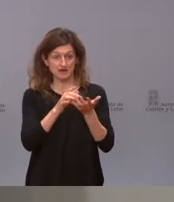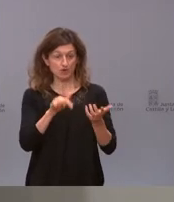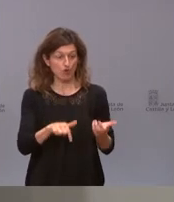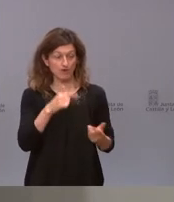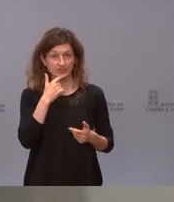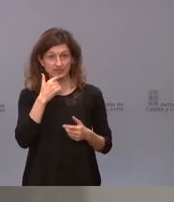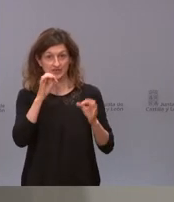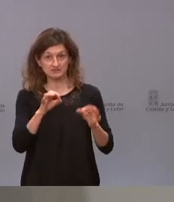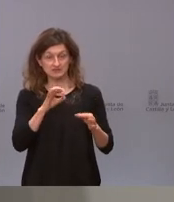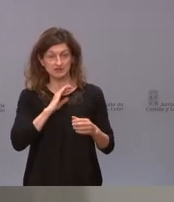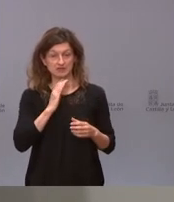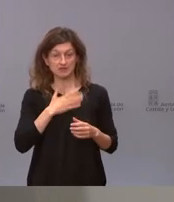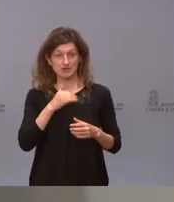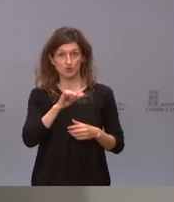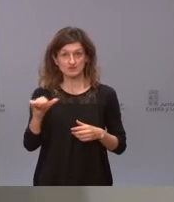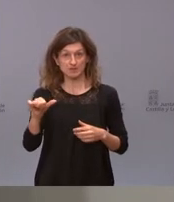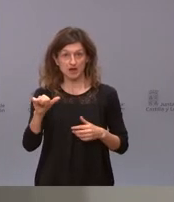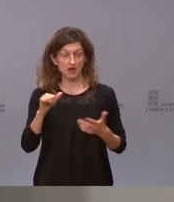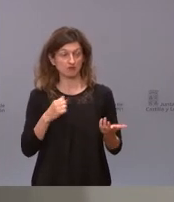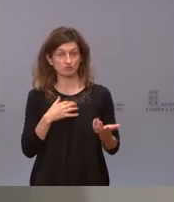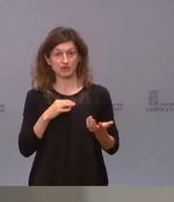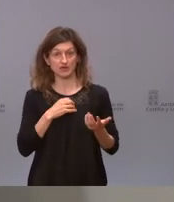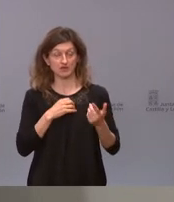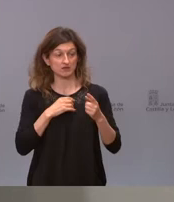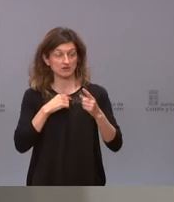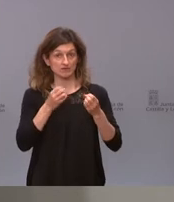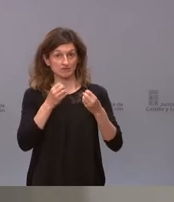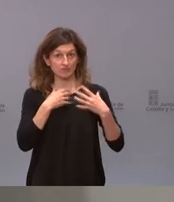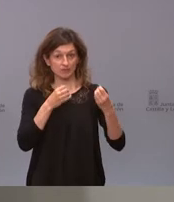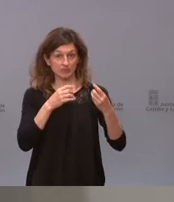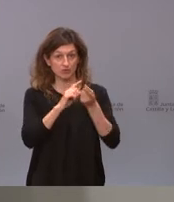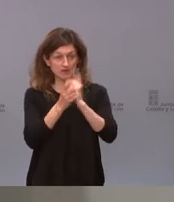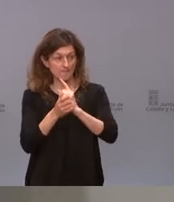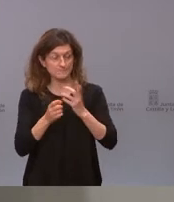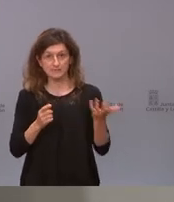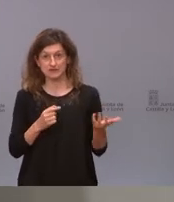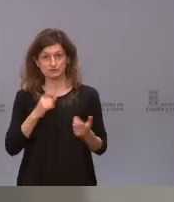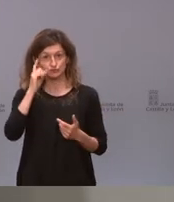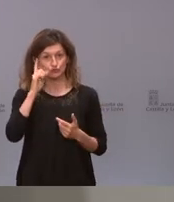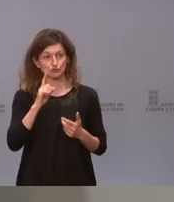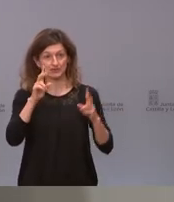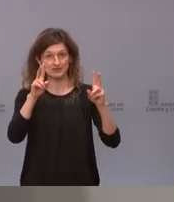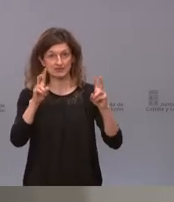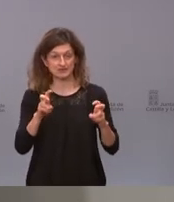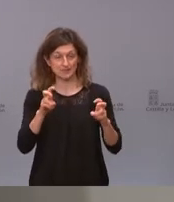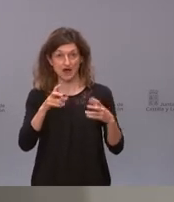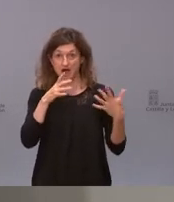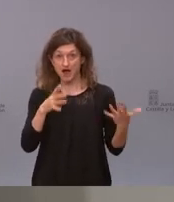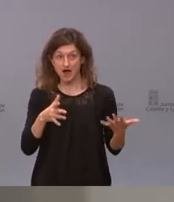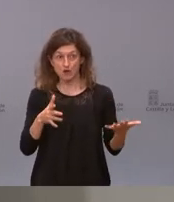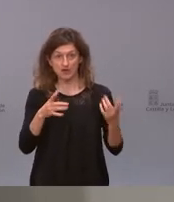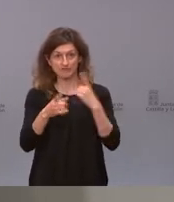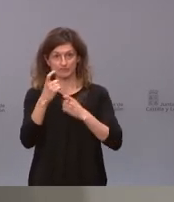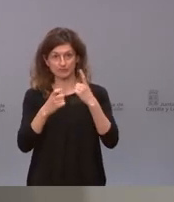estamos diciendo estoy de antoniana semana pues van avanzando las informaciones y a lo mejor no va por ese por ese lado pero a día de hoy la información